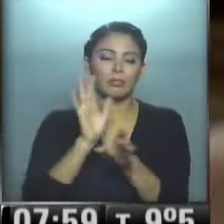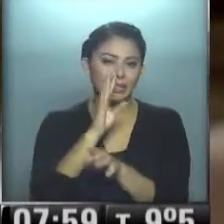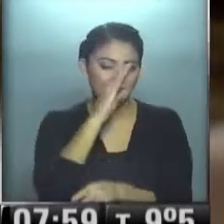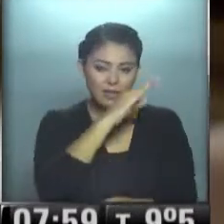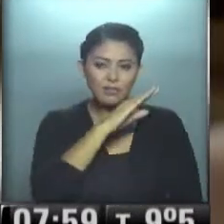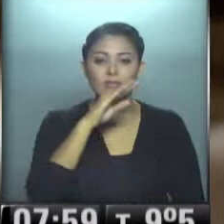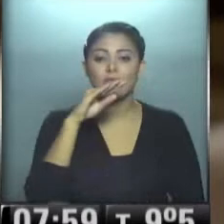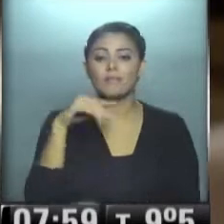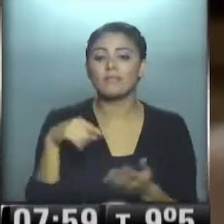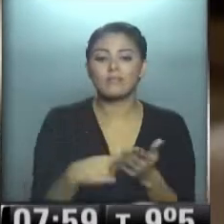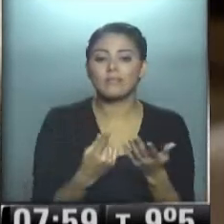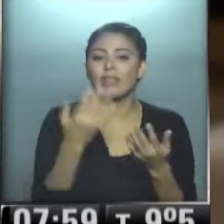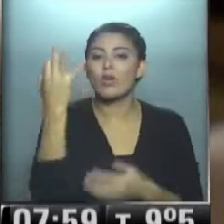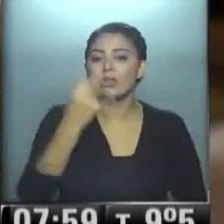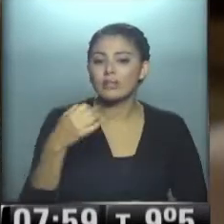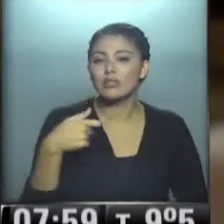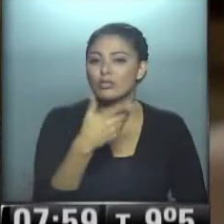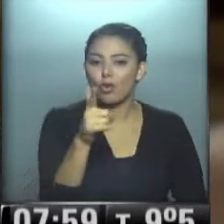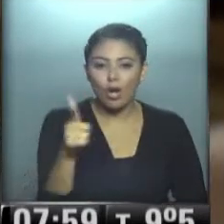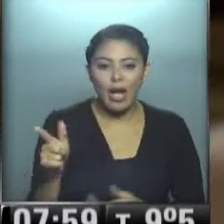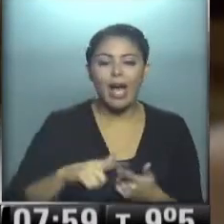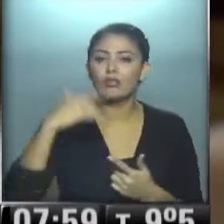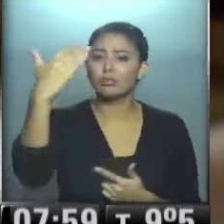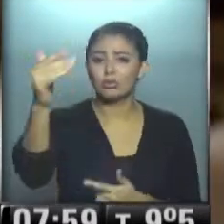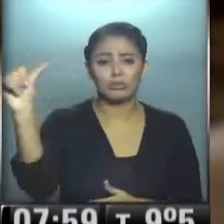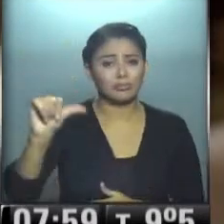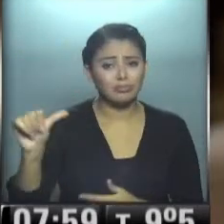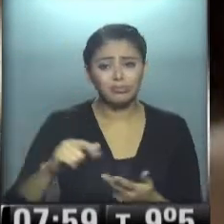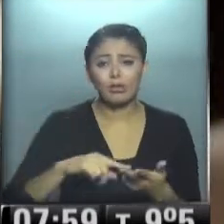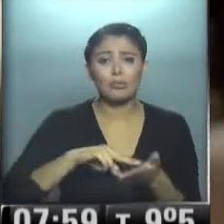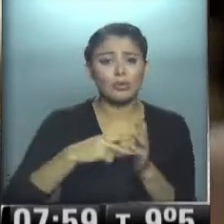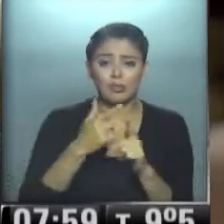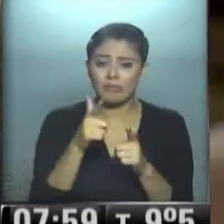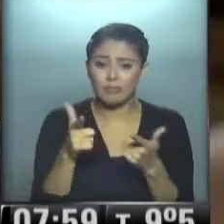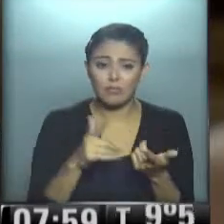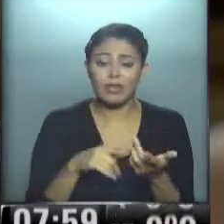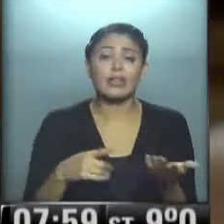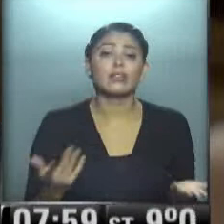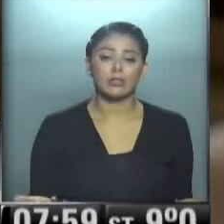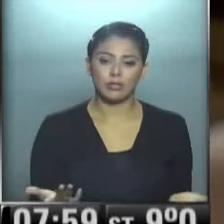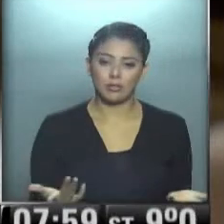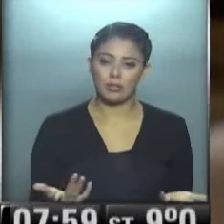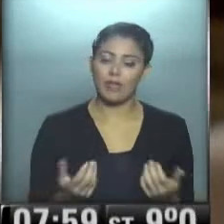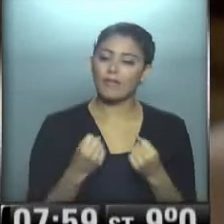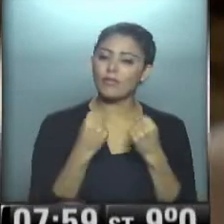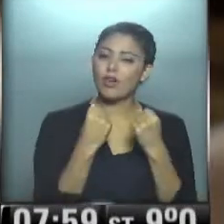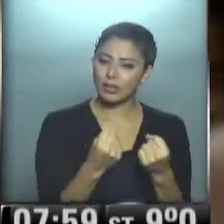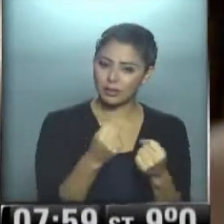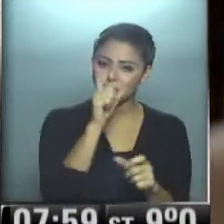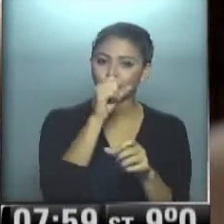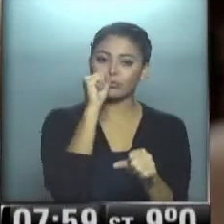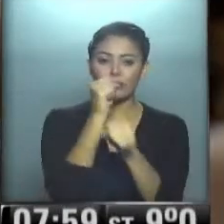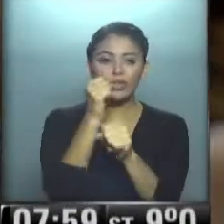sin ninguna seguridad social sin ningún futuro sin resolver sus problemas y en vez de fortalecer a los